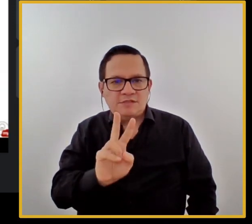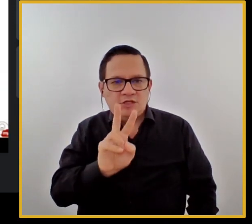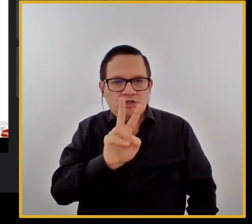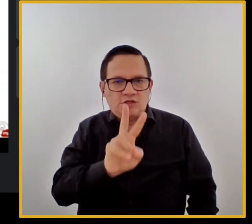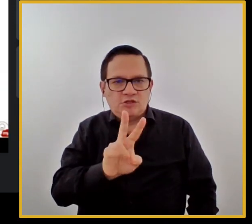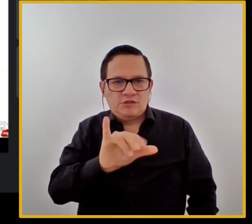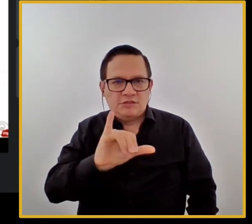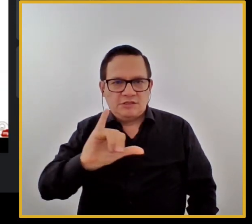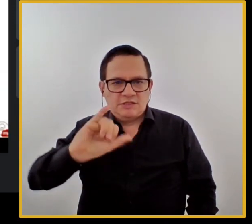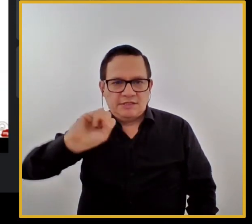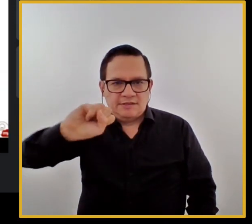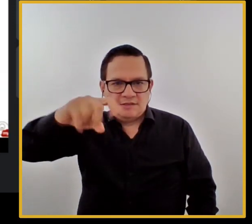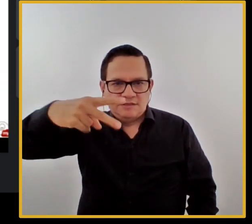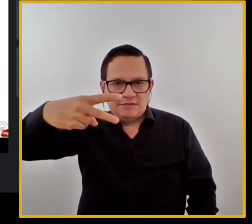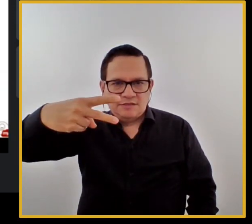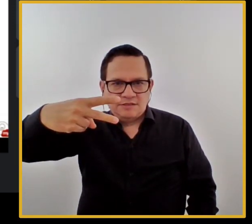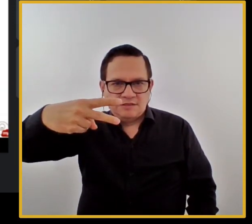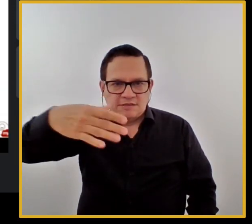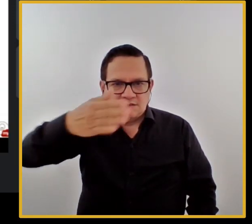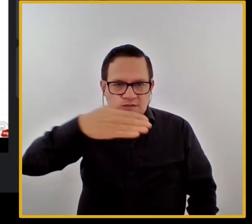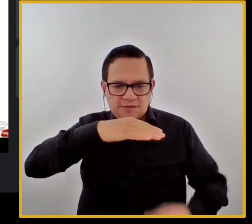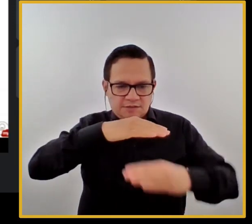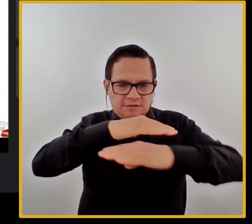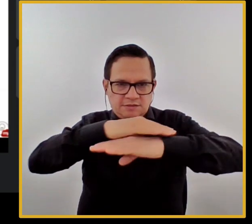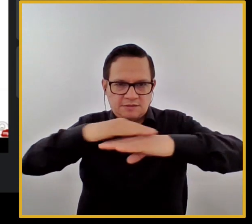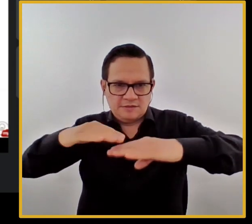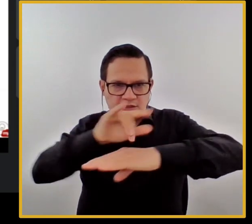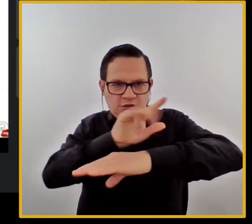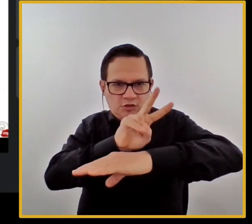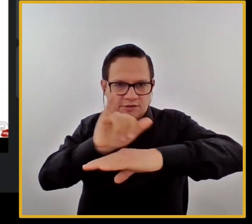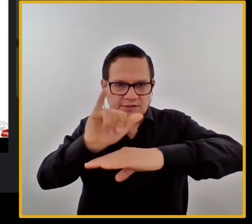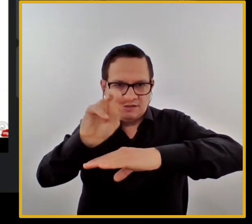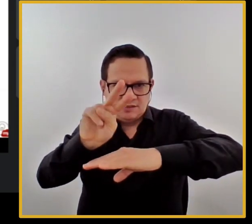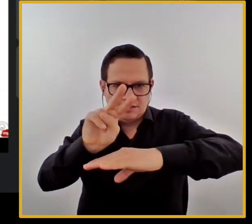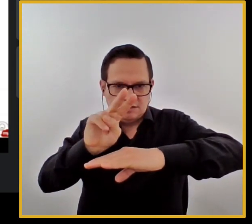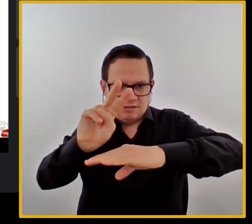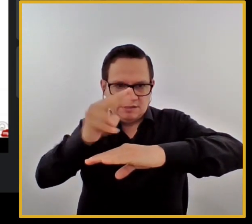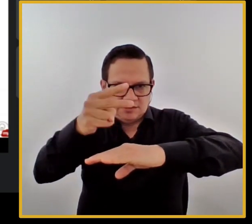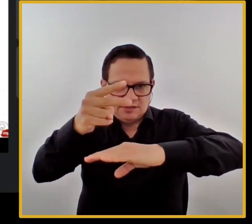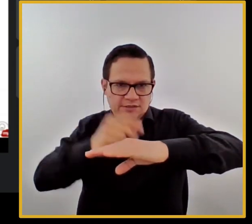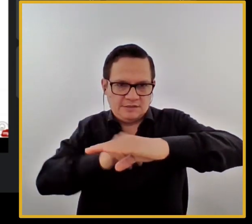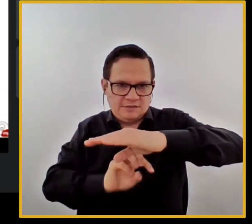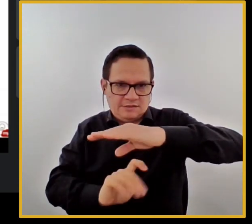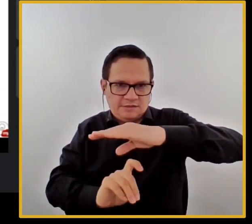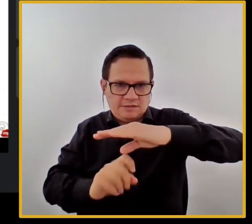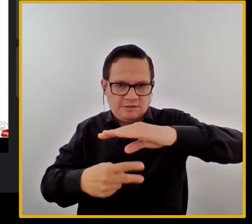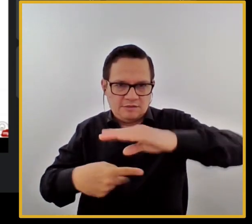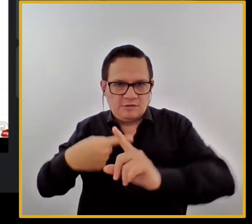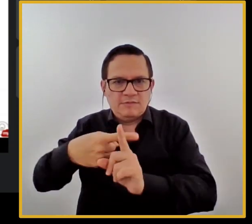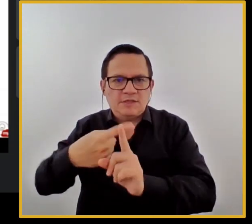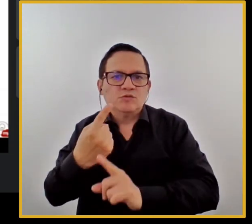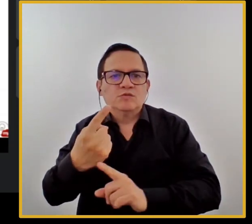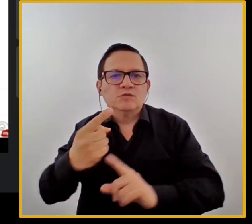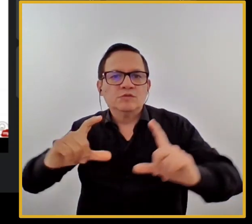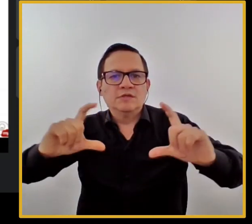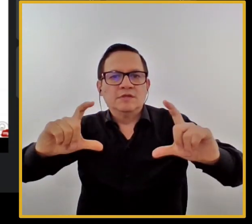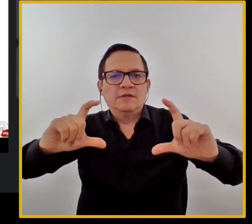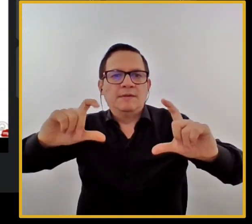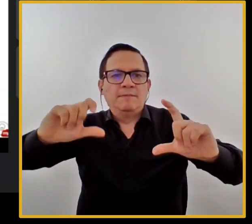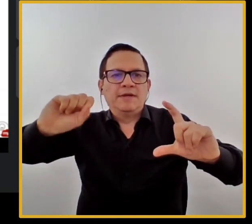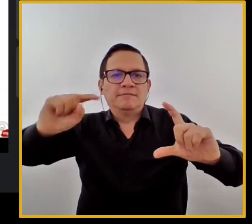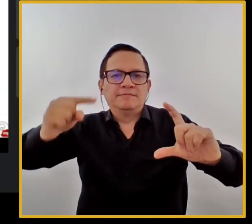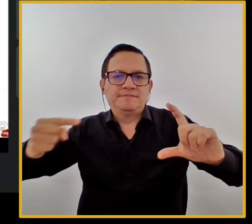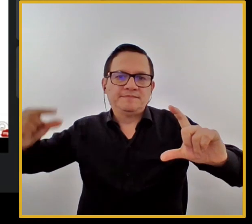al cuadrado sobre x cuadrado más 1, pero elevado a la menos 3,